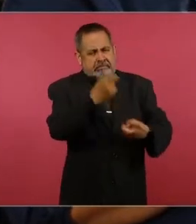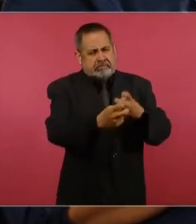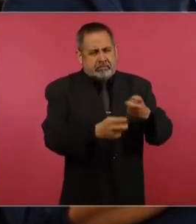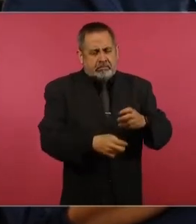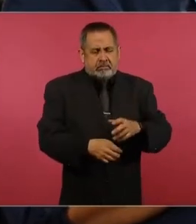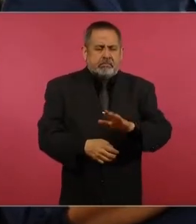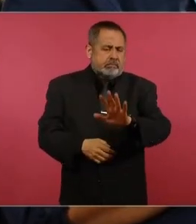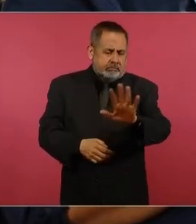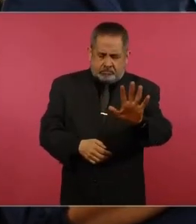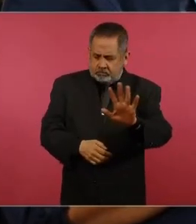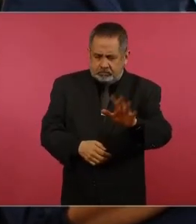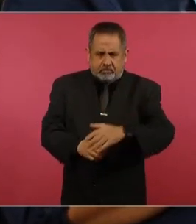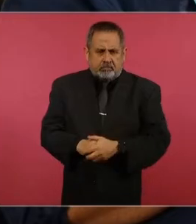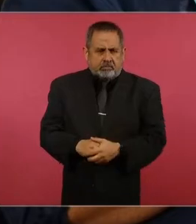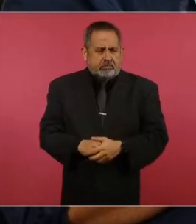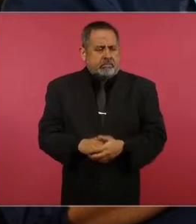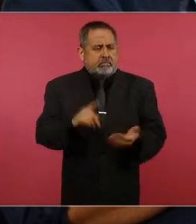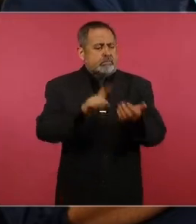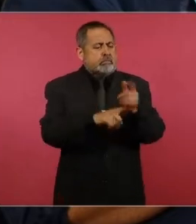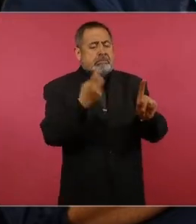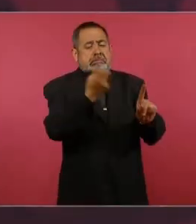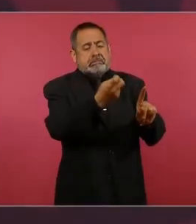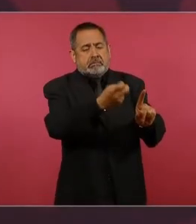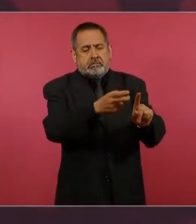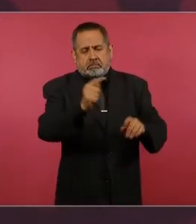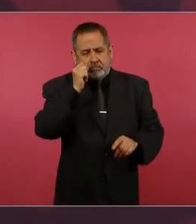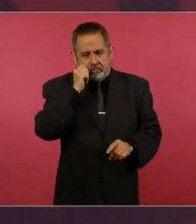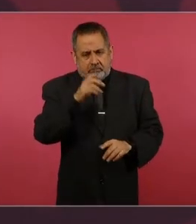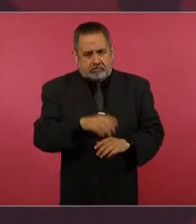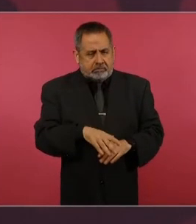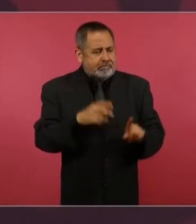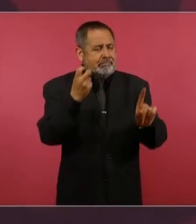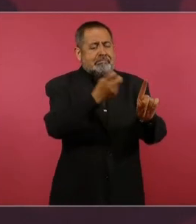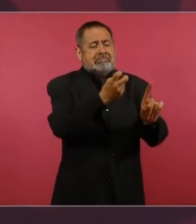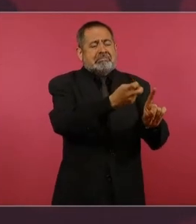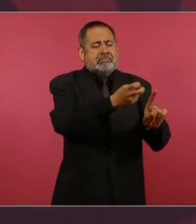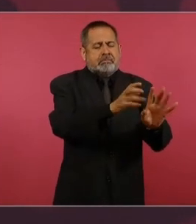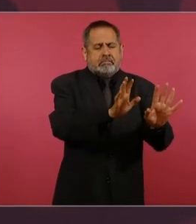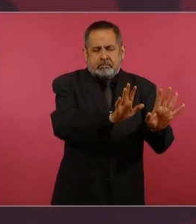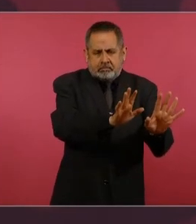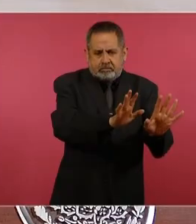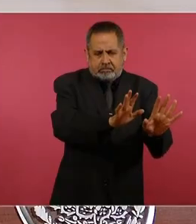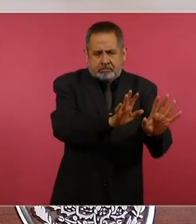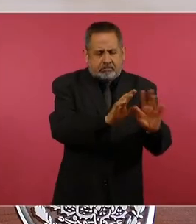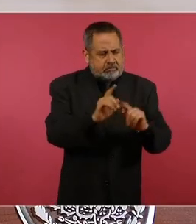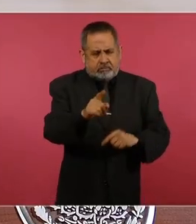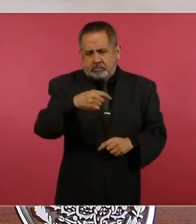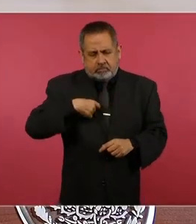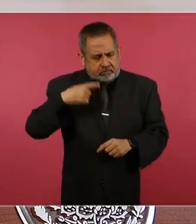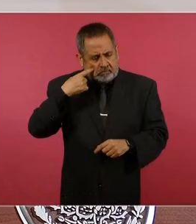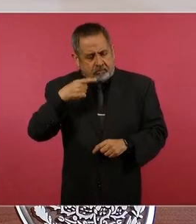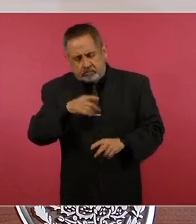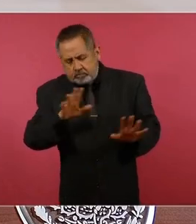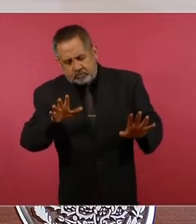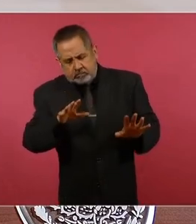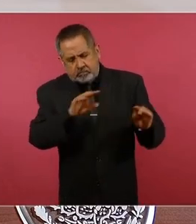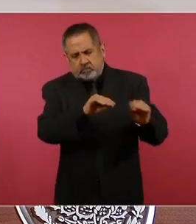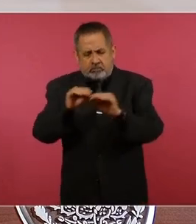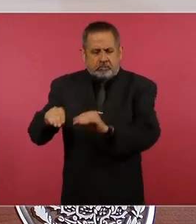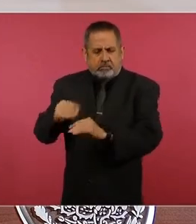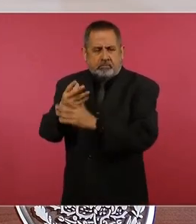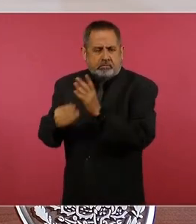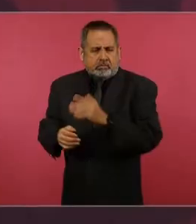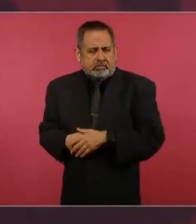los perseguidos que hay detrás de este personaje han sido señalados de una u otra forma, que no